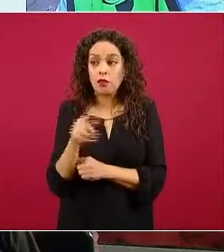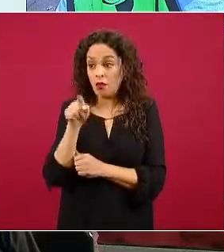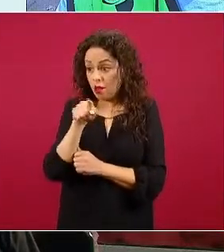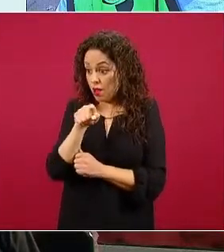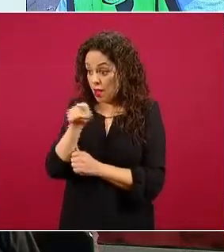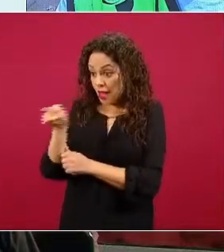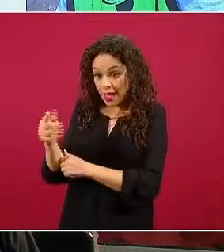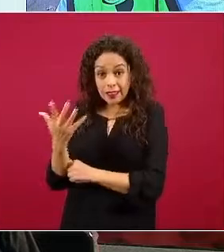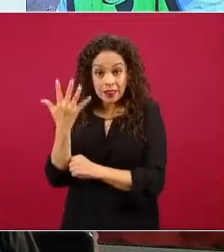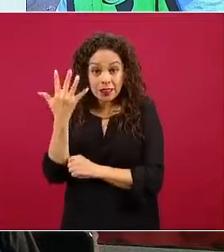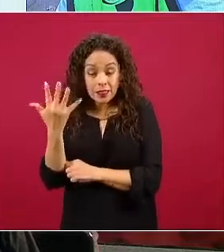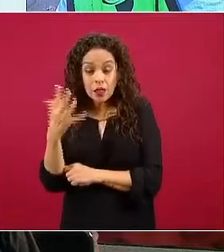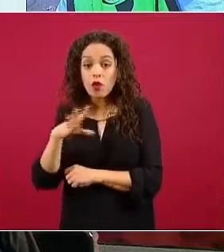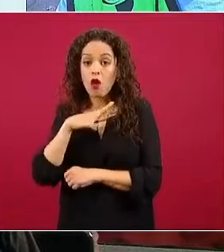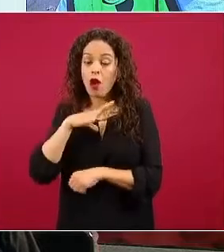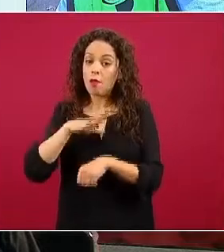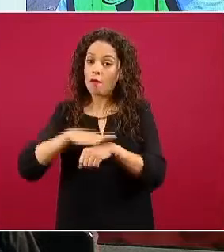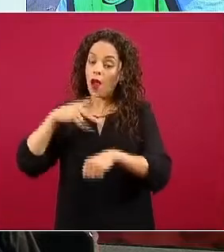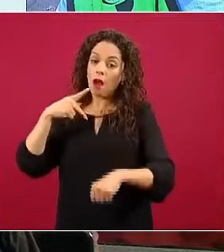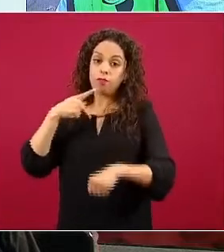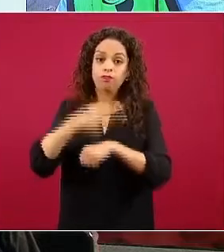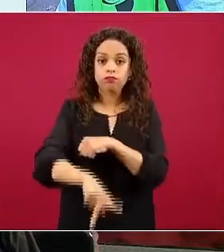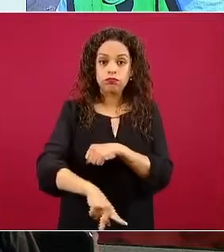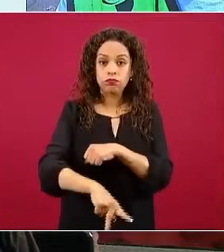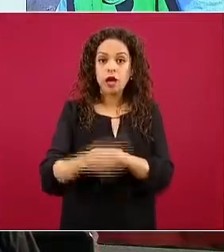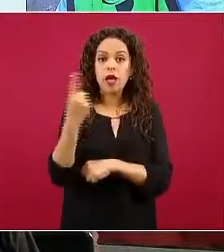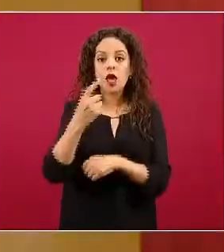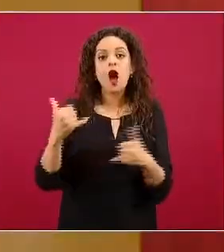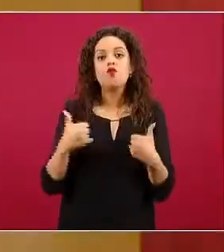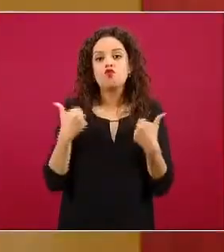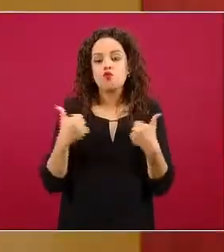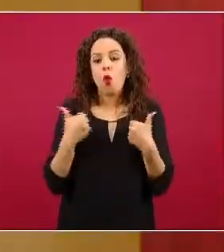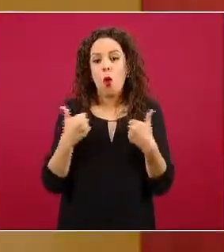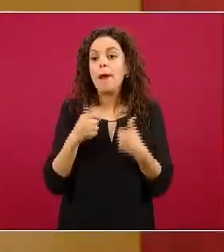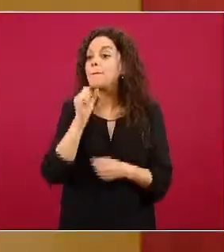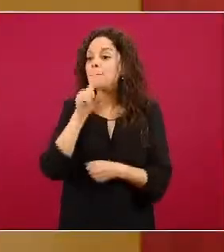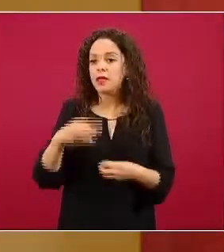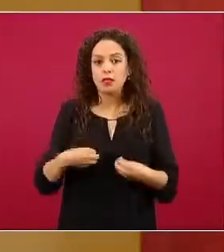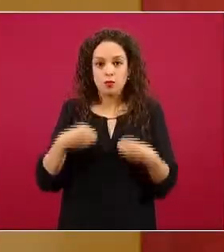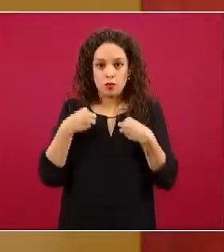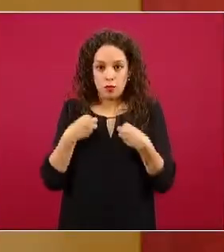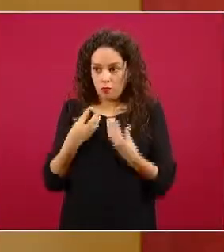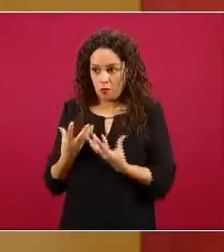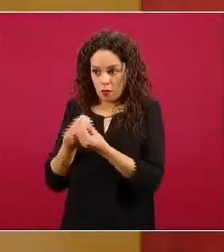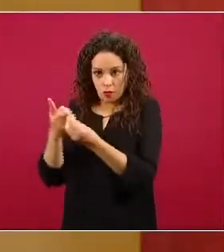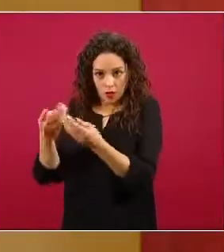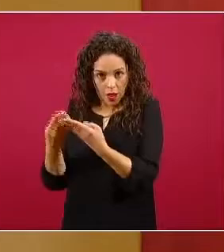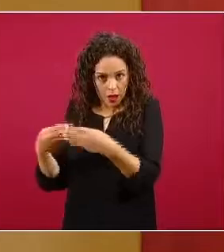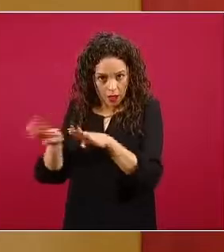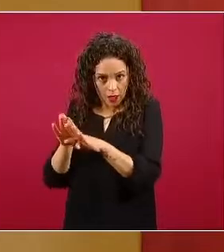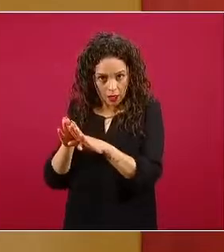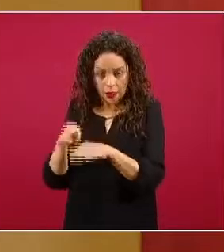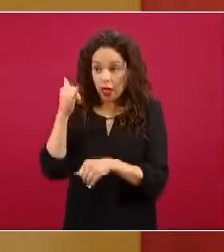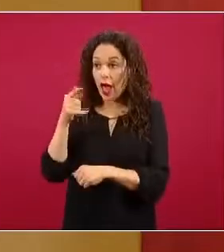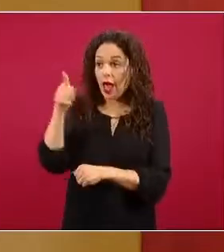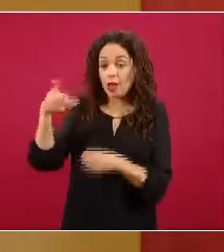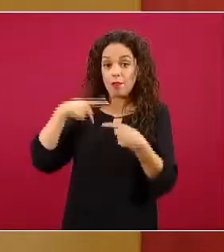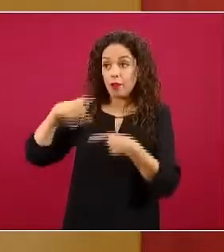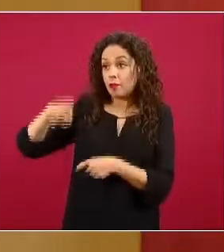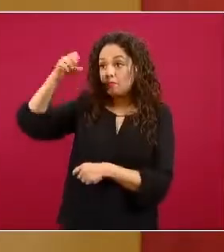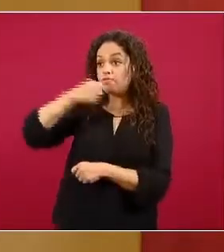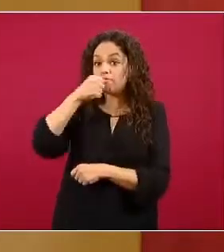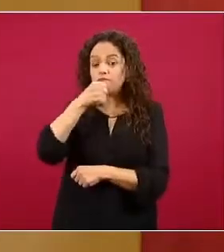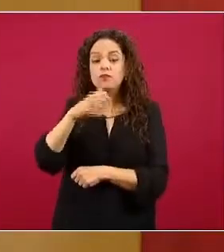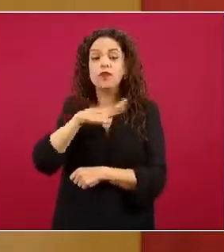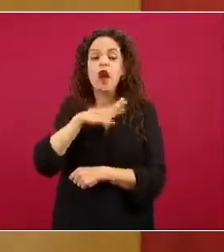riesgo que las personas jóvenes que viven en esa misma casa. Y si esas personas viven con diabetes o con hipertensión, entonces su